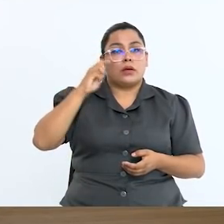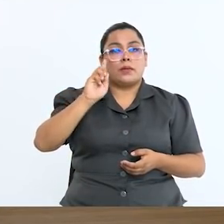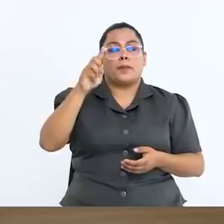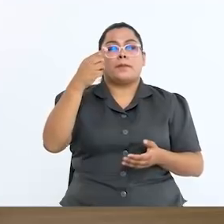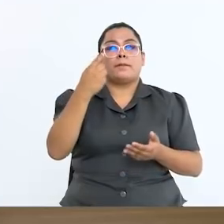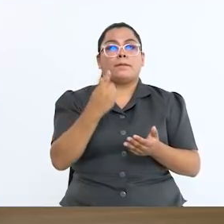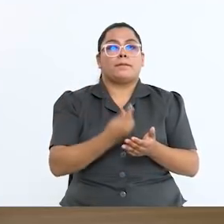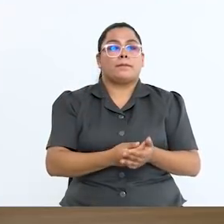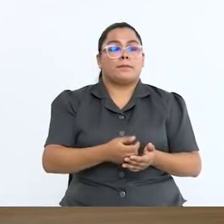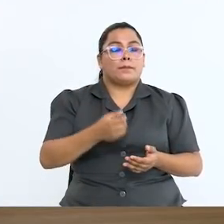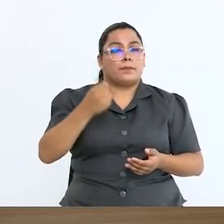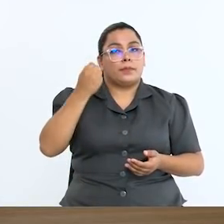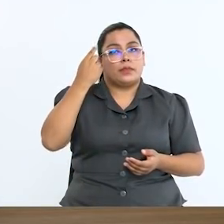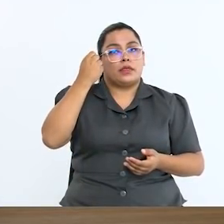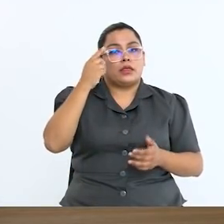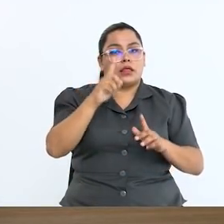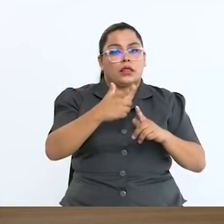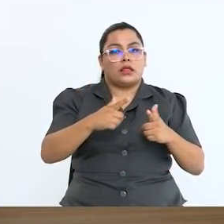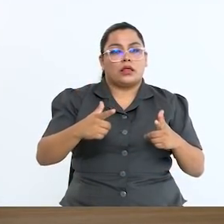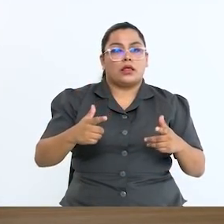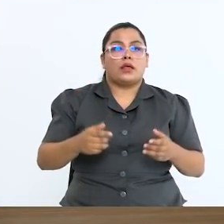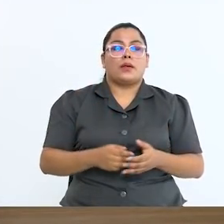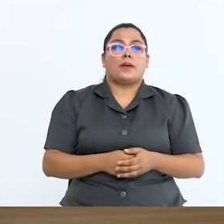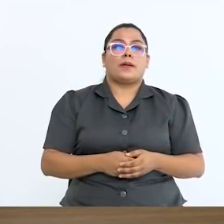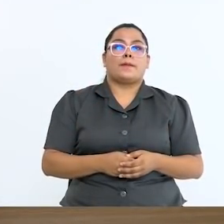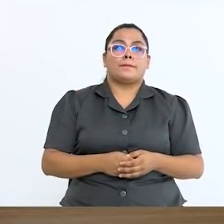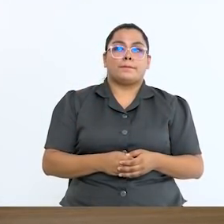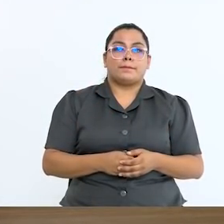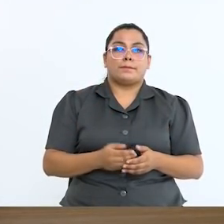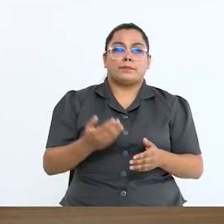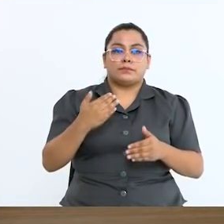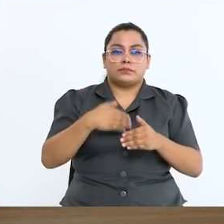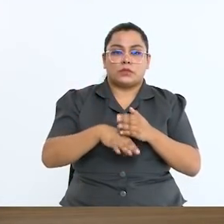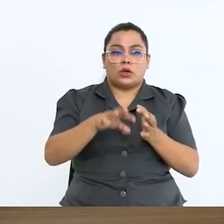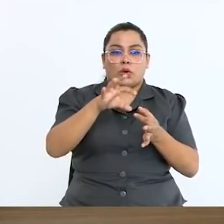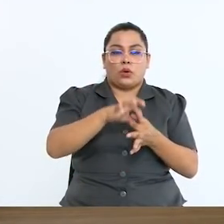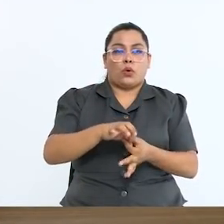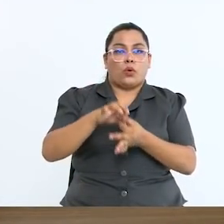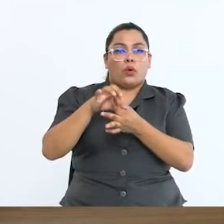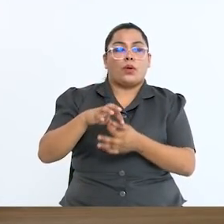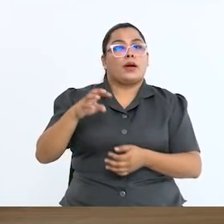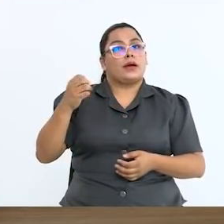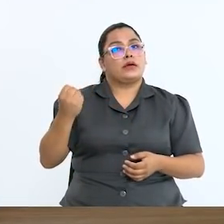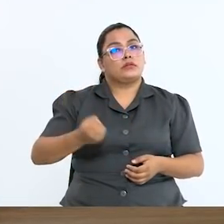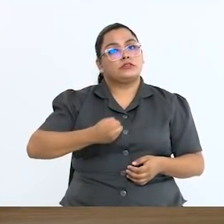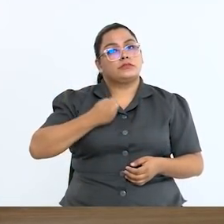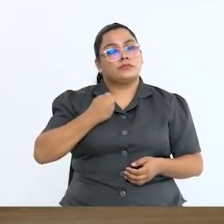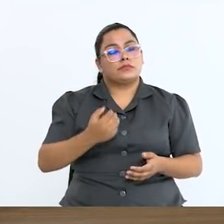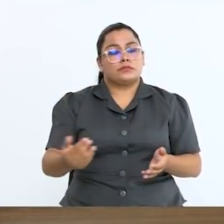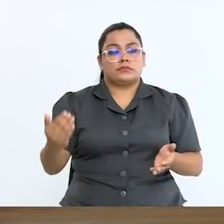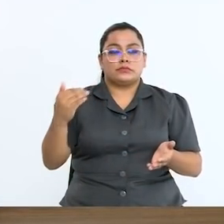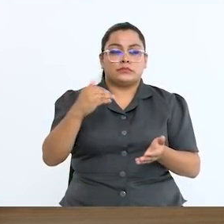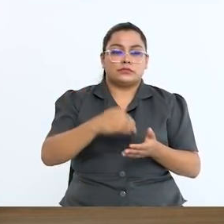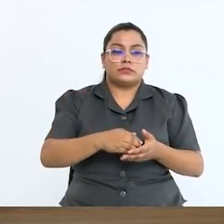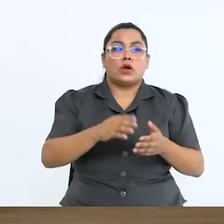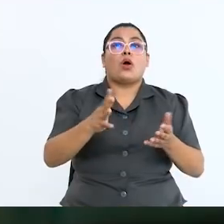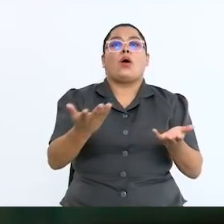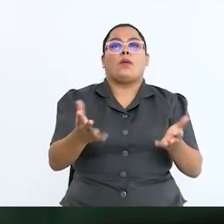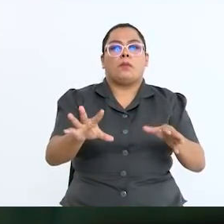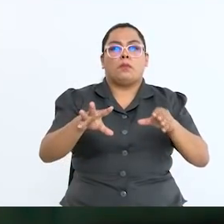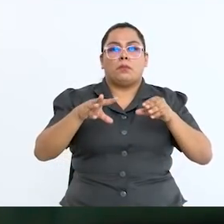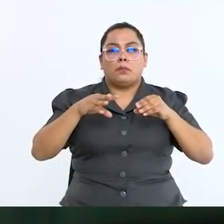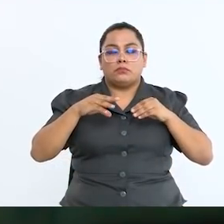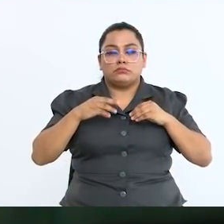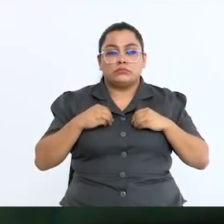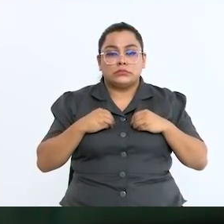Recordemos que en primer grado la reflexión de la lengua surge a partir de la adquisición del código. Por eso es importante retomar cómo